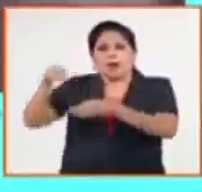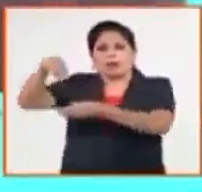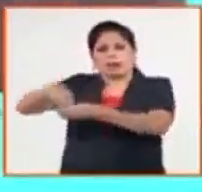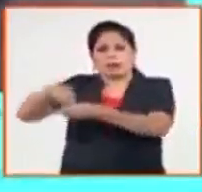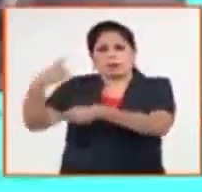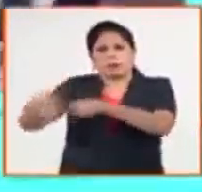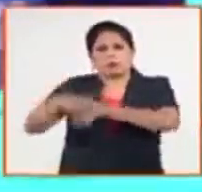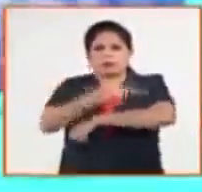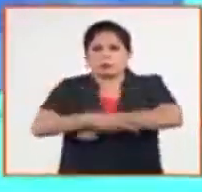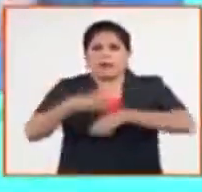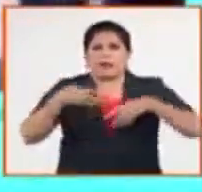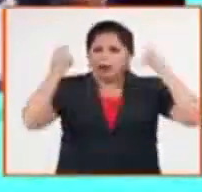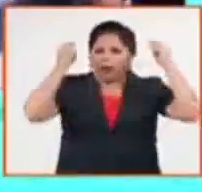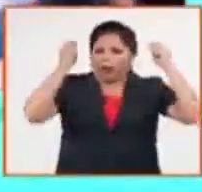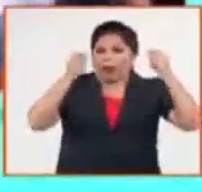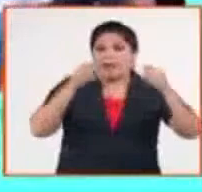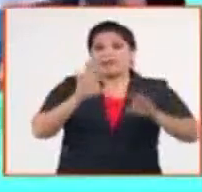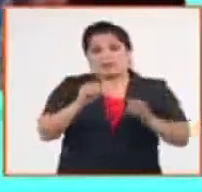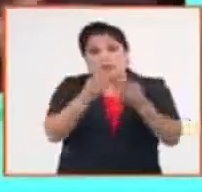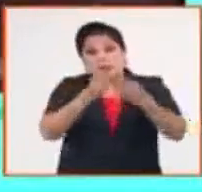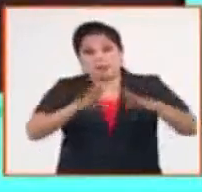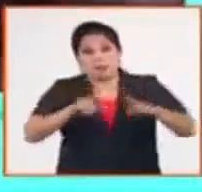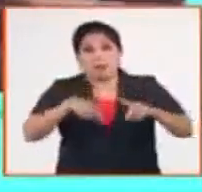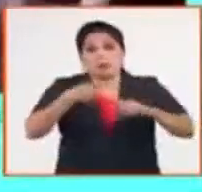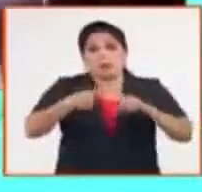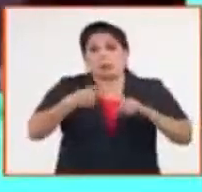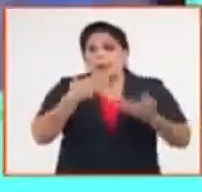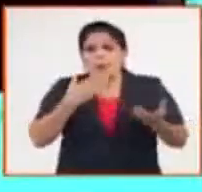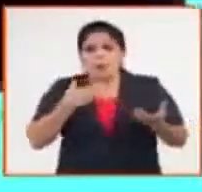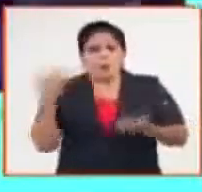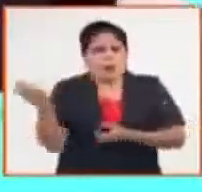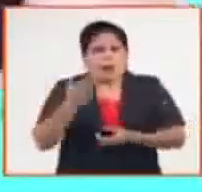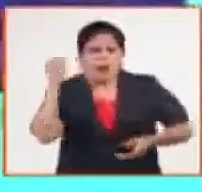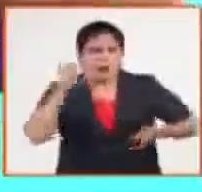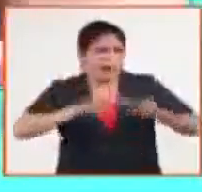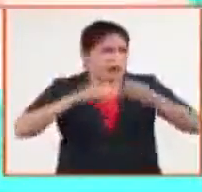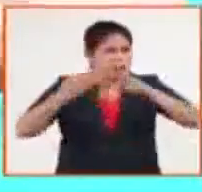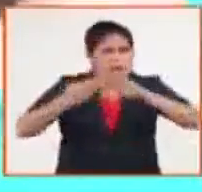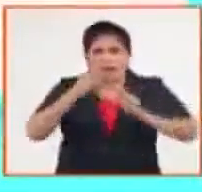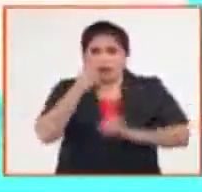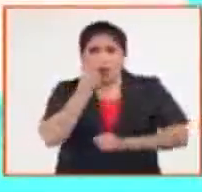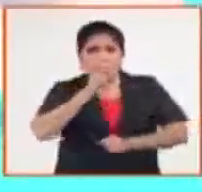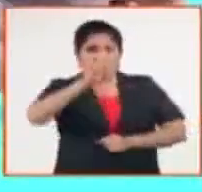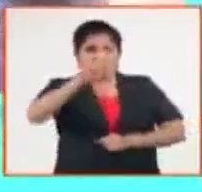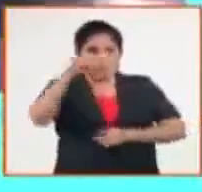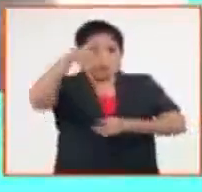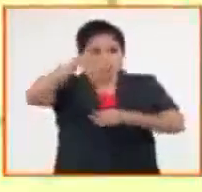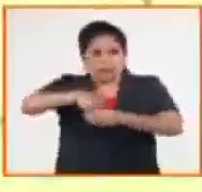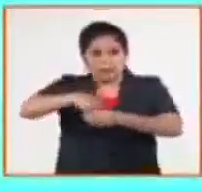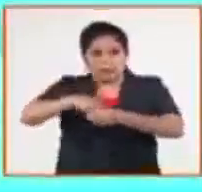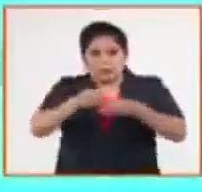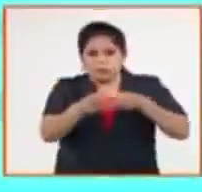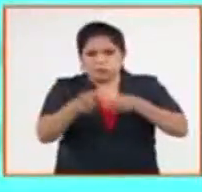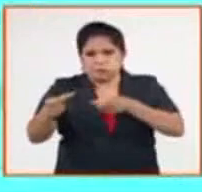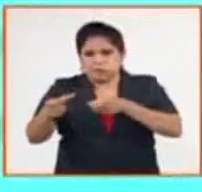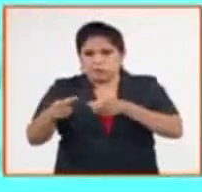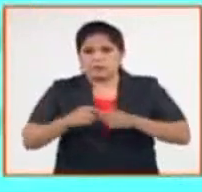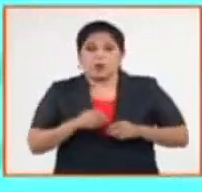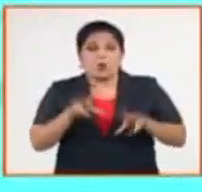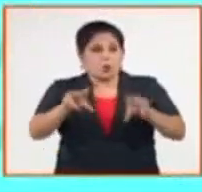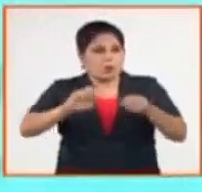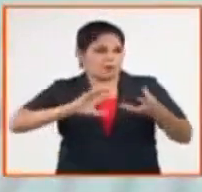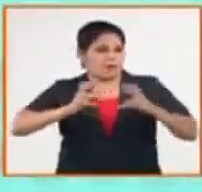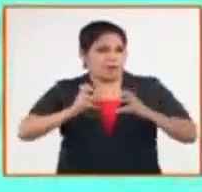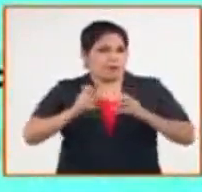como esta manifestación pacífica por Cuba termina siendo ahogada por la violencia, el fascismo y la complicidad de las fuerzas del orden. Una nueva